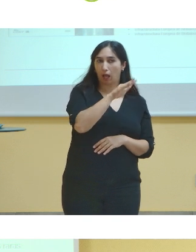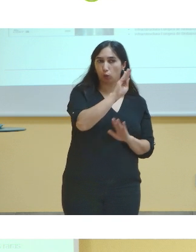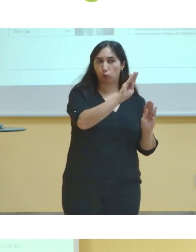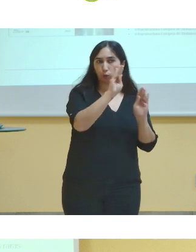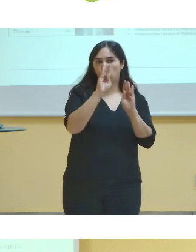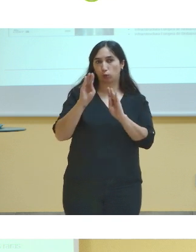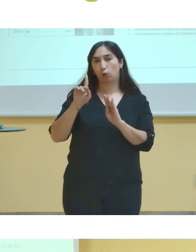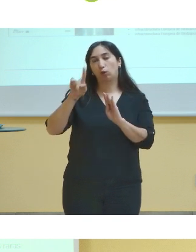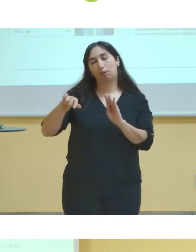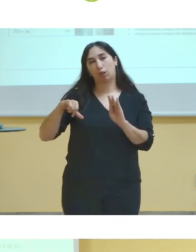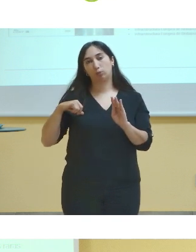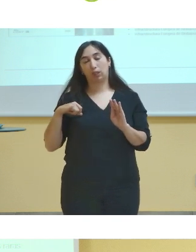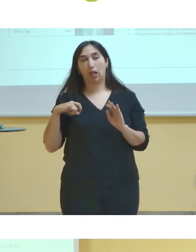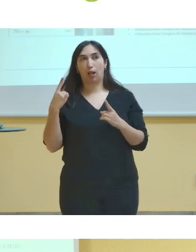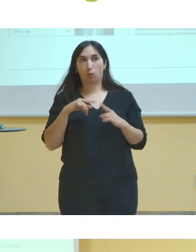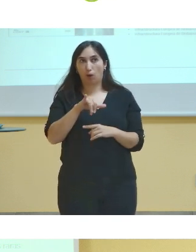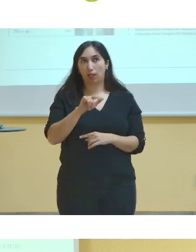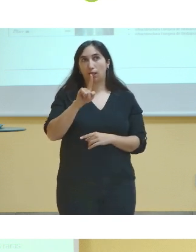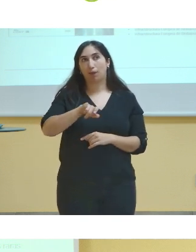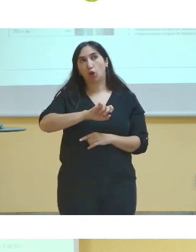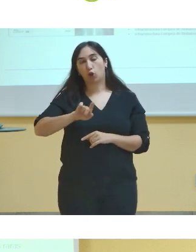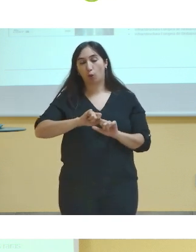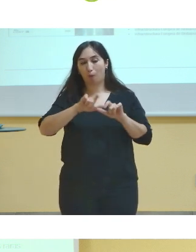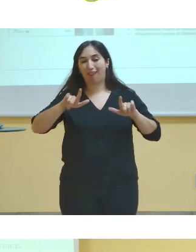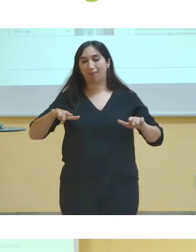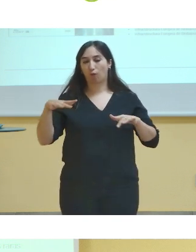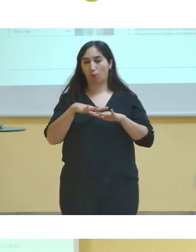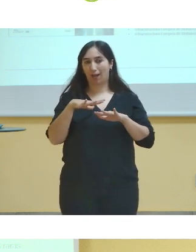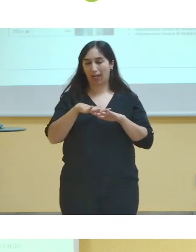tenemos, o algunos hospitales tienen un biobanco, pero luego tenemos la plataforma en red